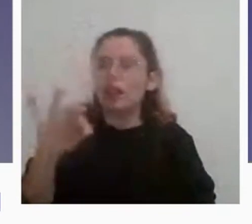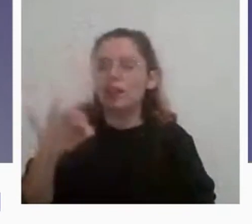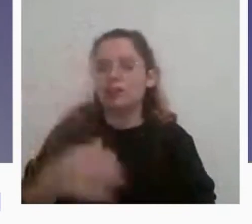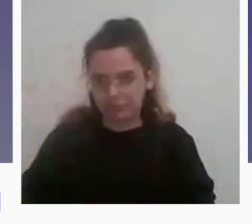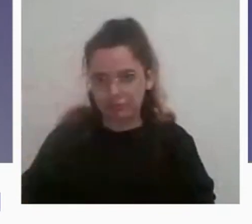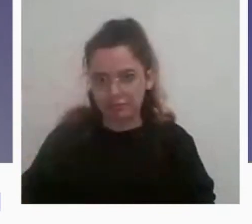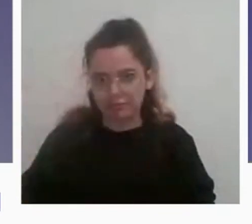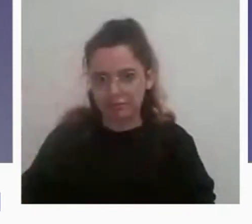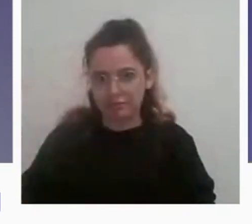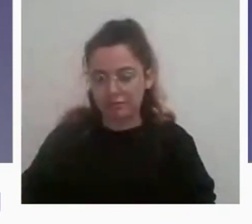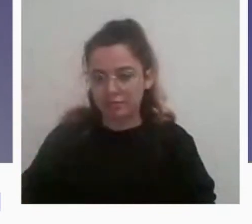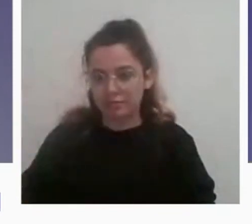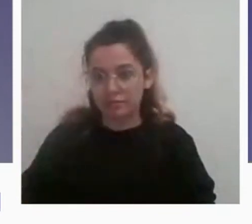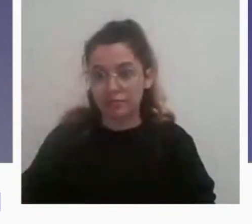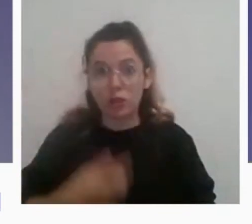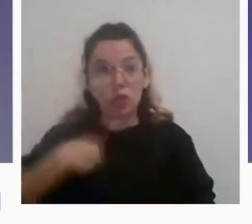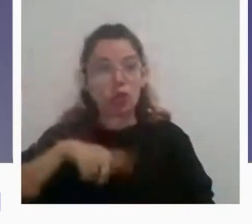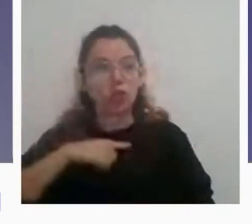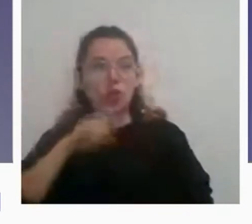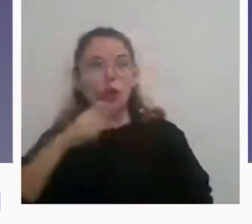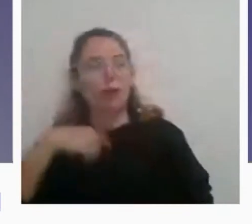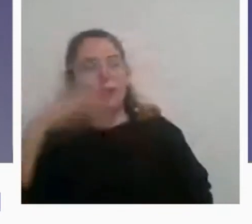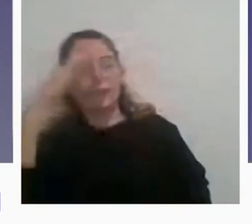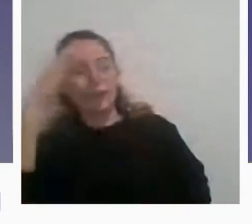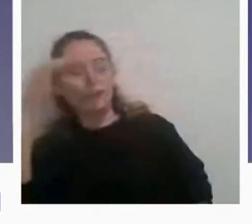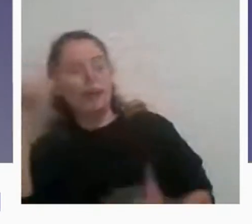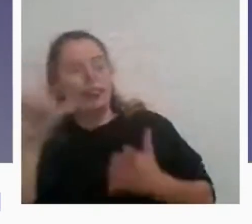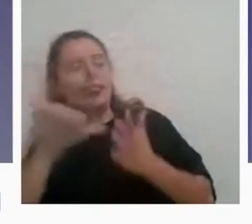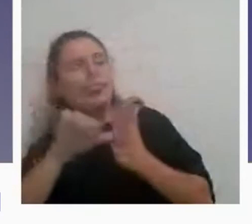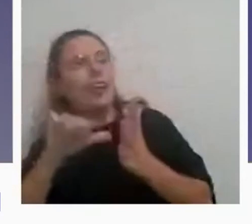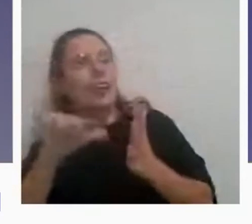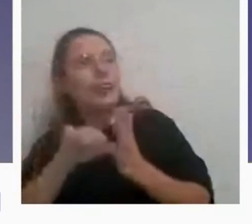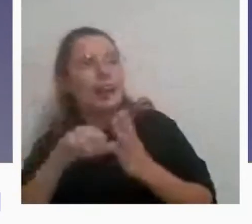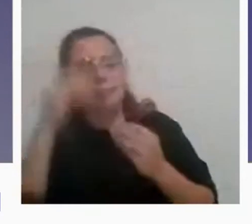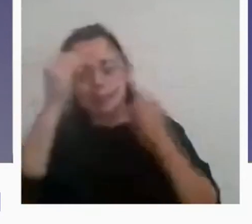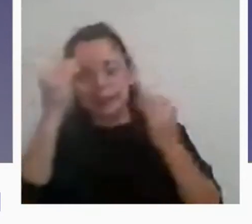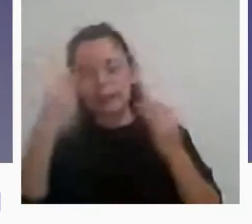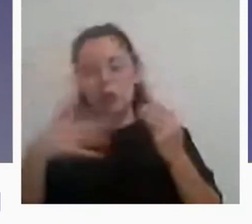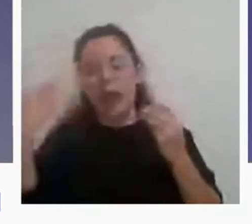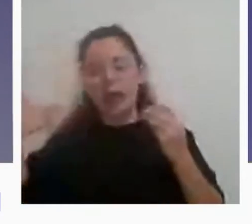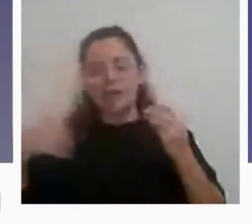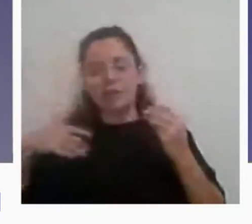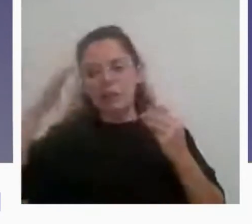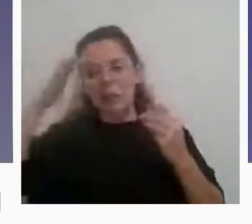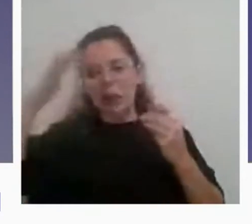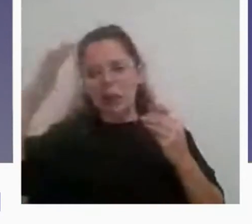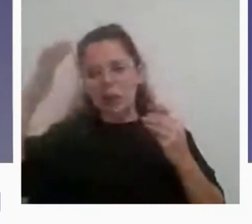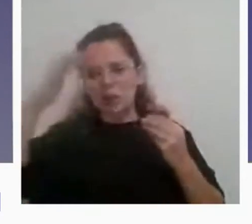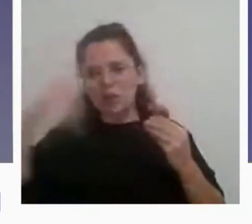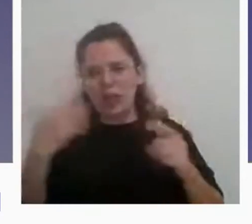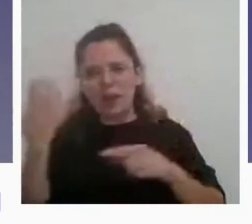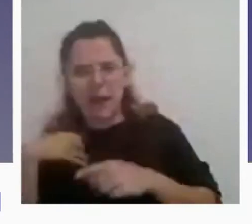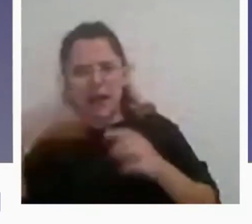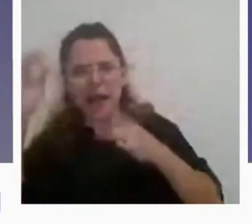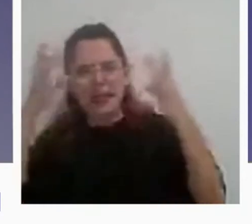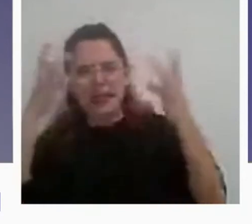que nos aproximamos a la filosofía o cuando estudiamos filosofía y nos parecía que los grandes pensadores presentaban bueno, pues estas ideas que a veces eran